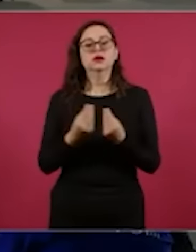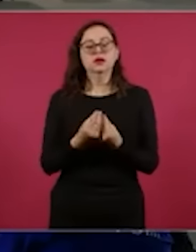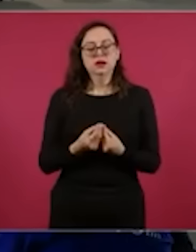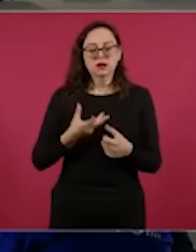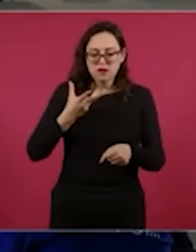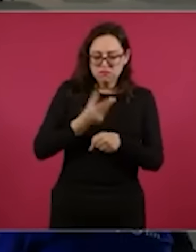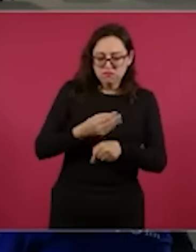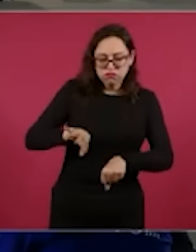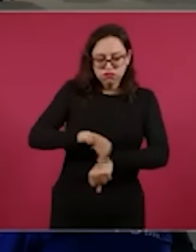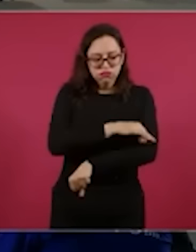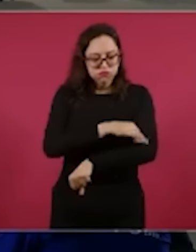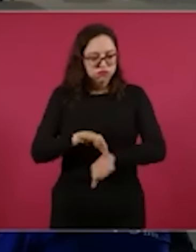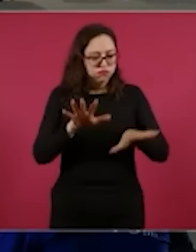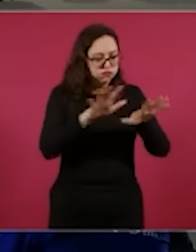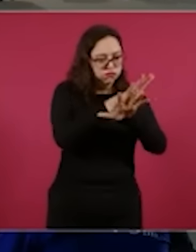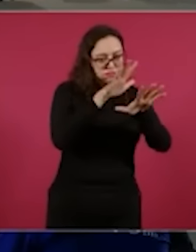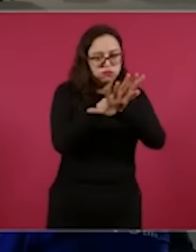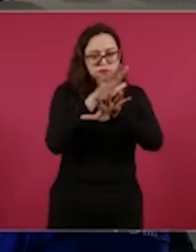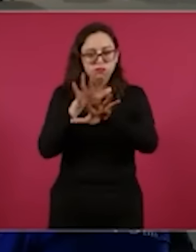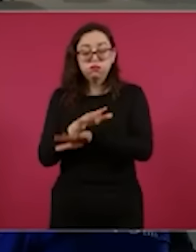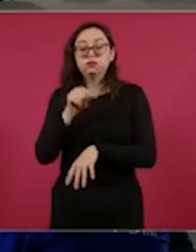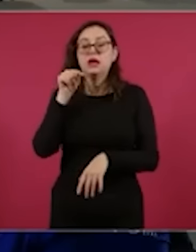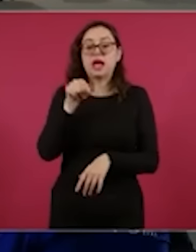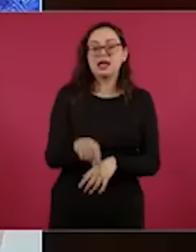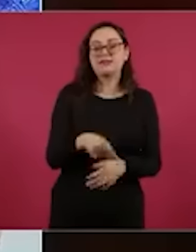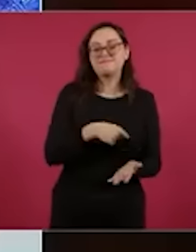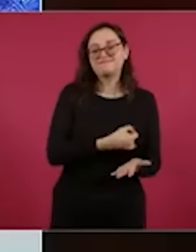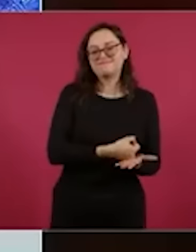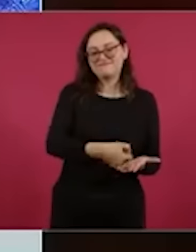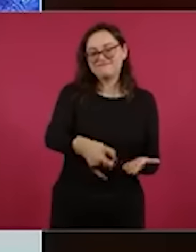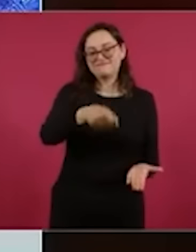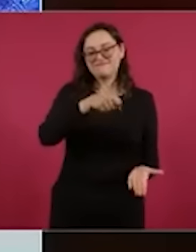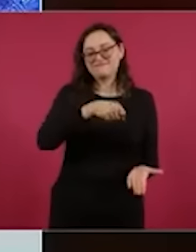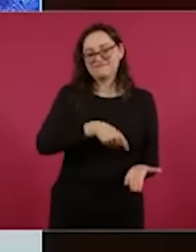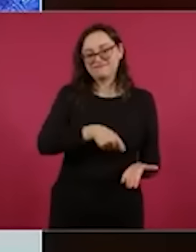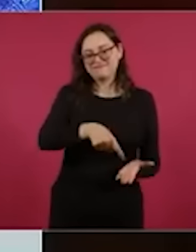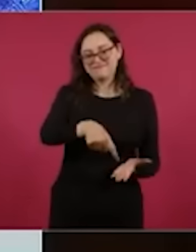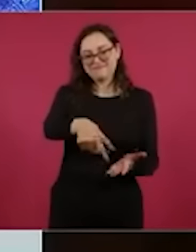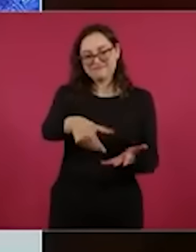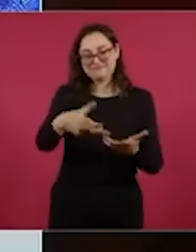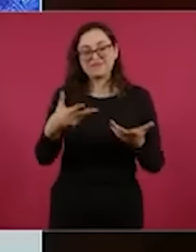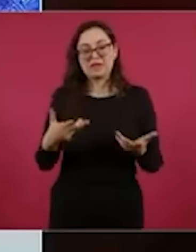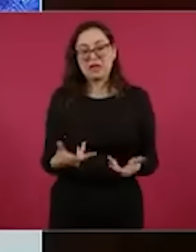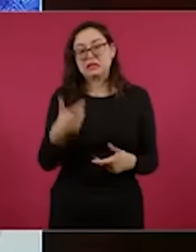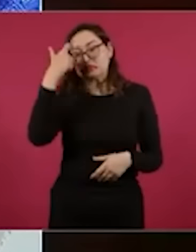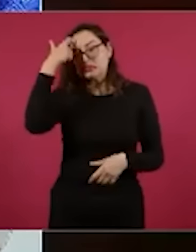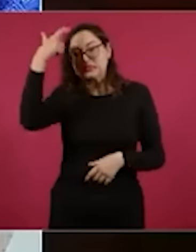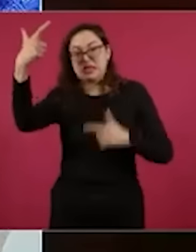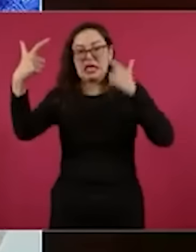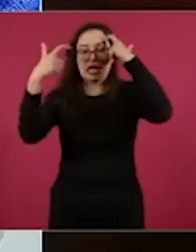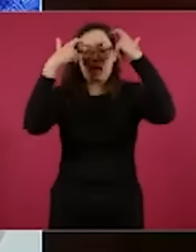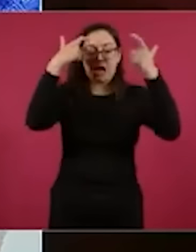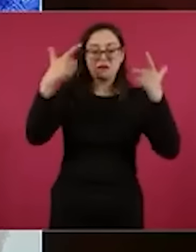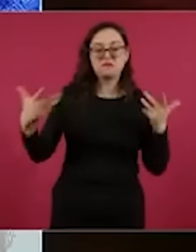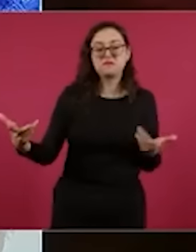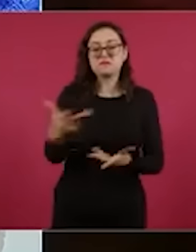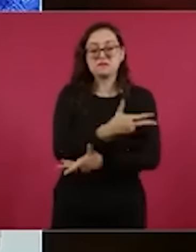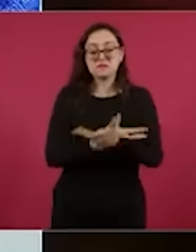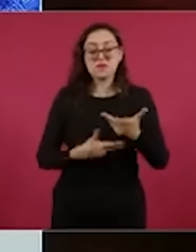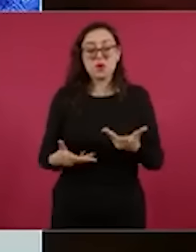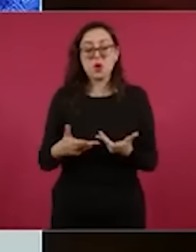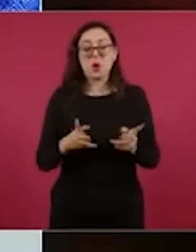como arquitectos, y será el espacio para los semilleros creativos, una sede. Al fin, y aquí hay otro puente que une